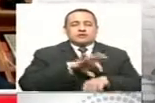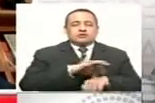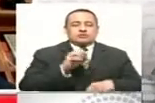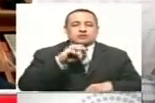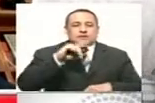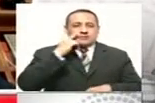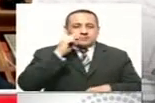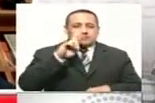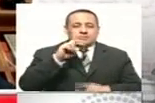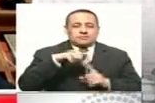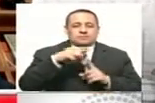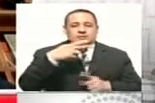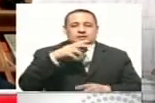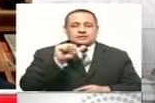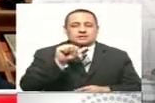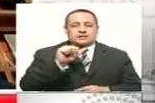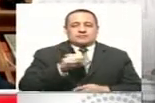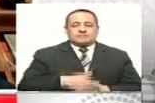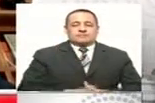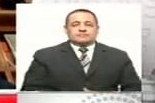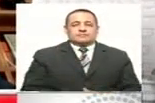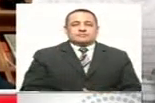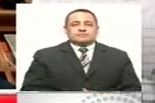Mirta Vázquez Chuquilín.